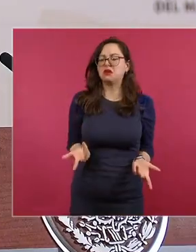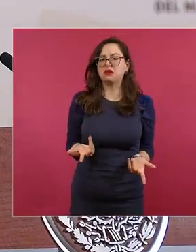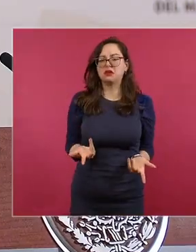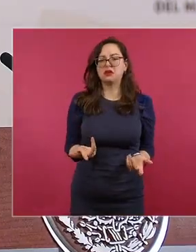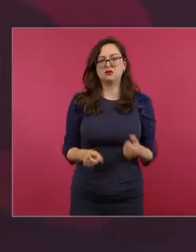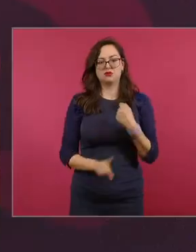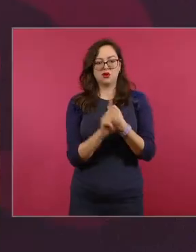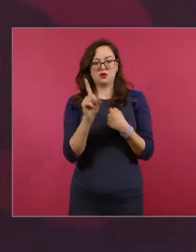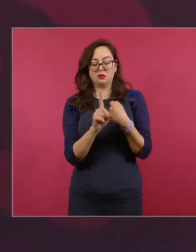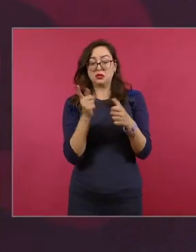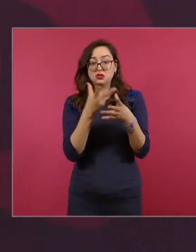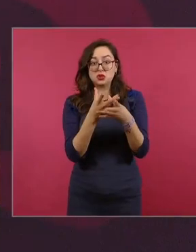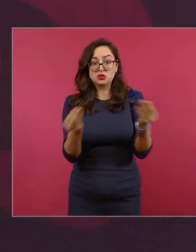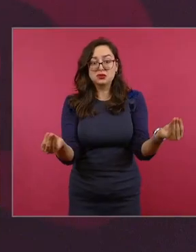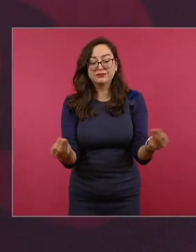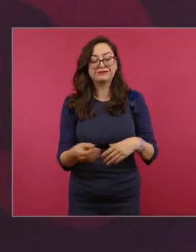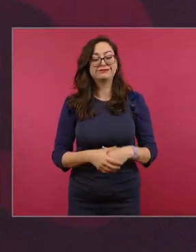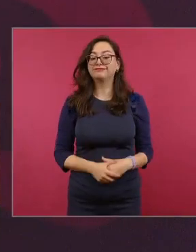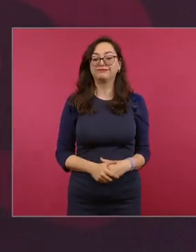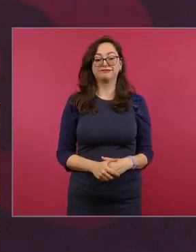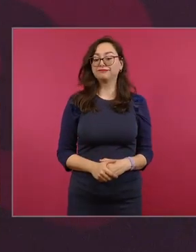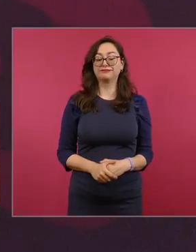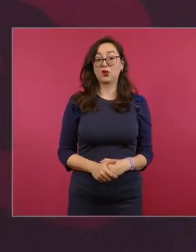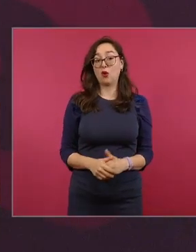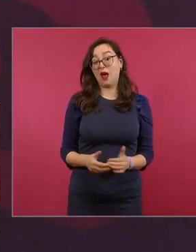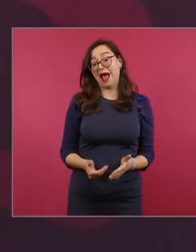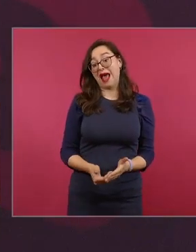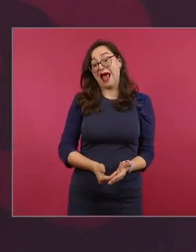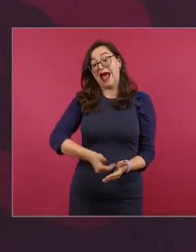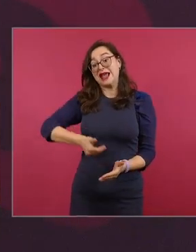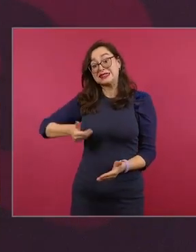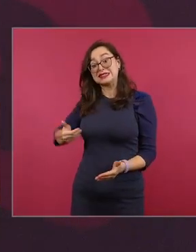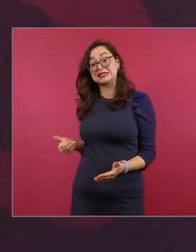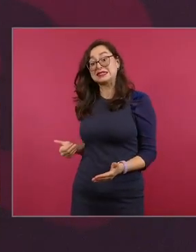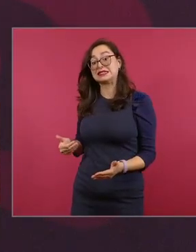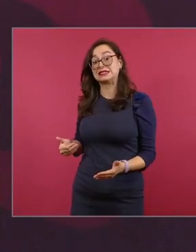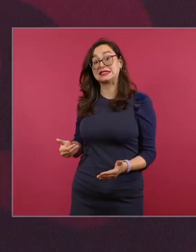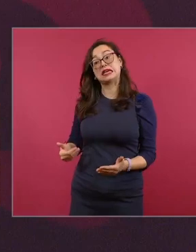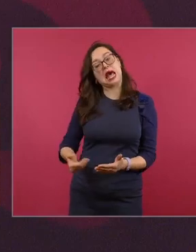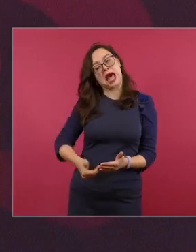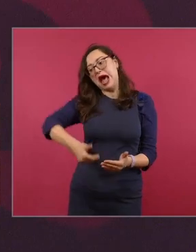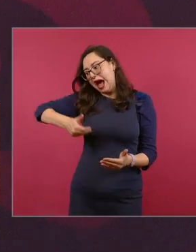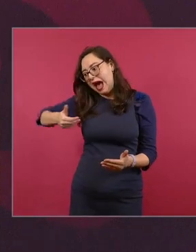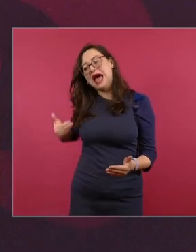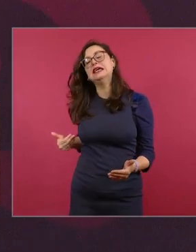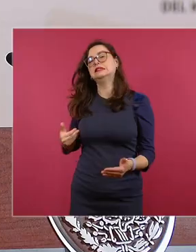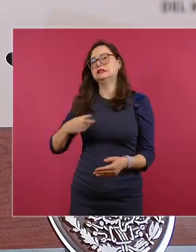No, no, no. Hay que atender las causas.